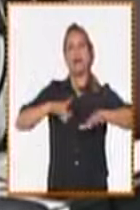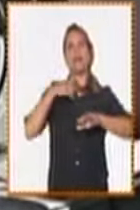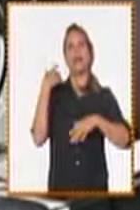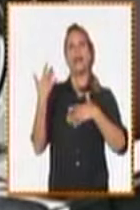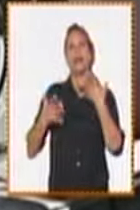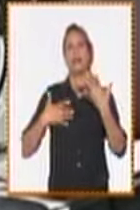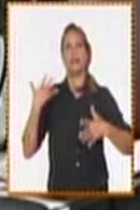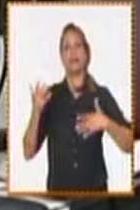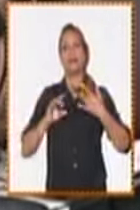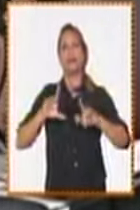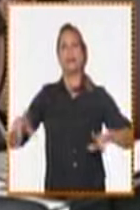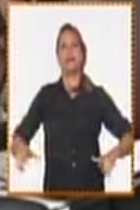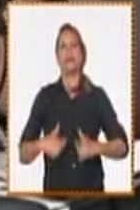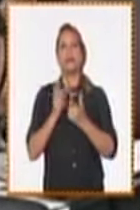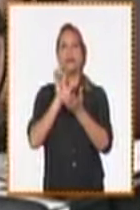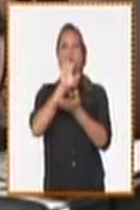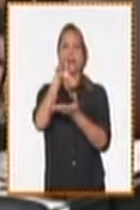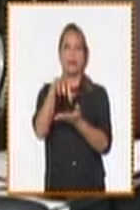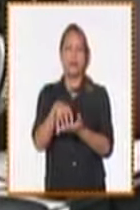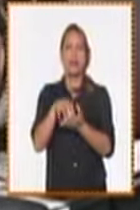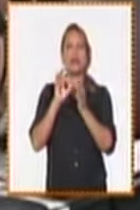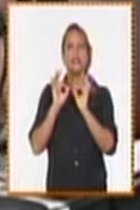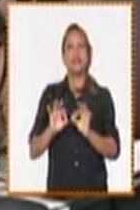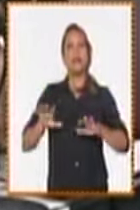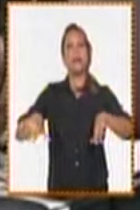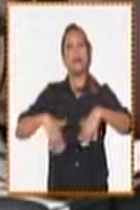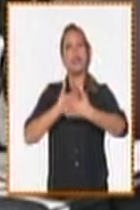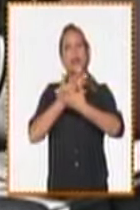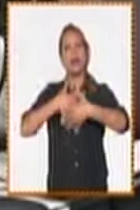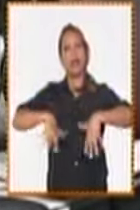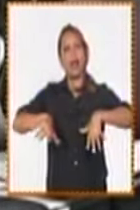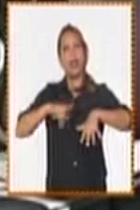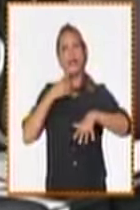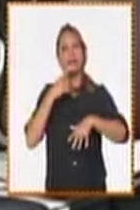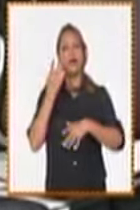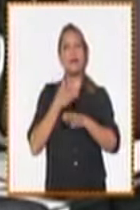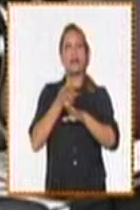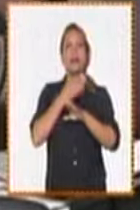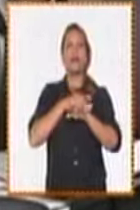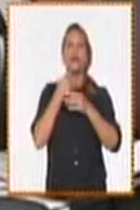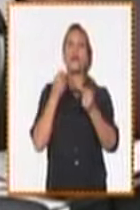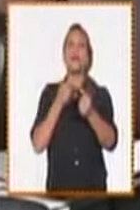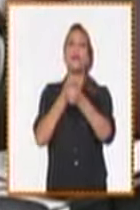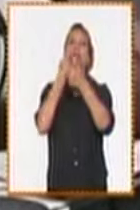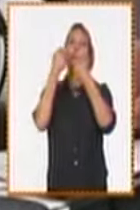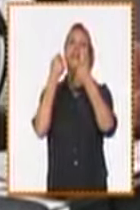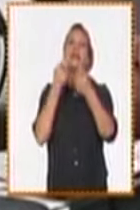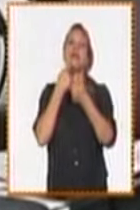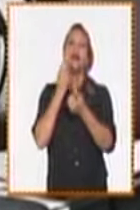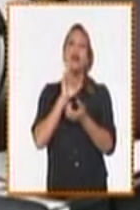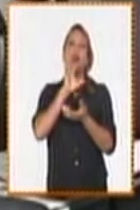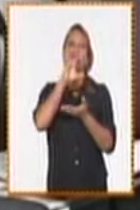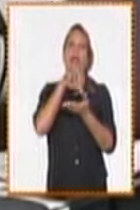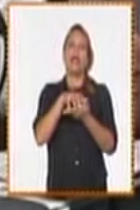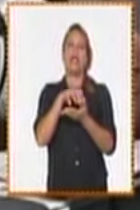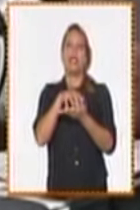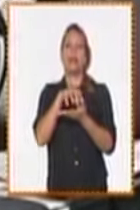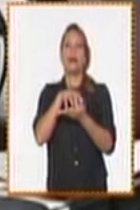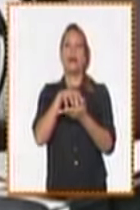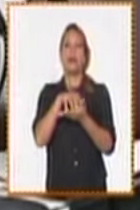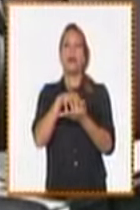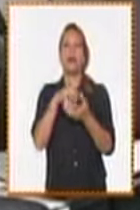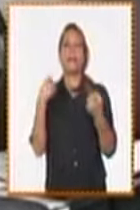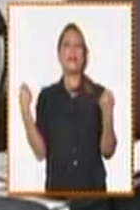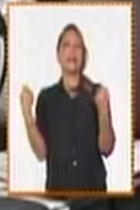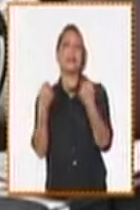ese aniversario de la ciudad, gala que siempre culmina por tradición en Bayamo con un brindis a la ciudad. Todos los ciudadanos brindamos por ese amor a la